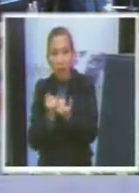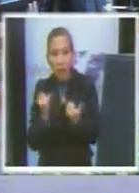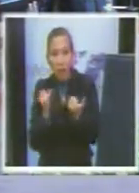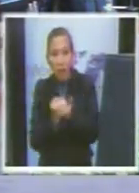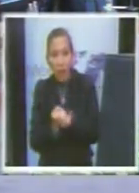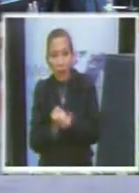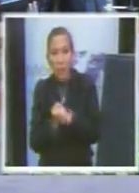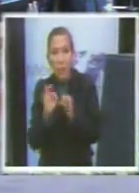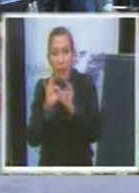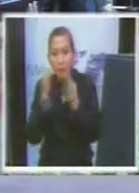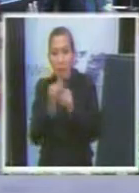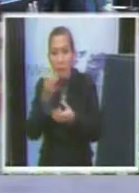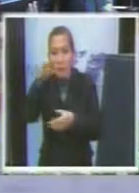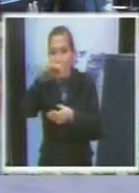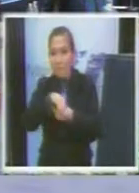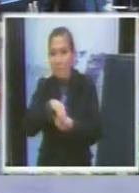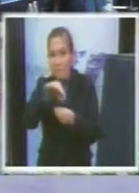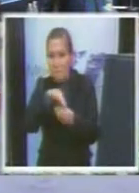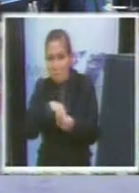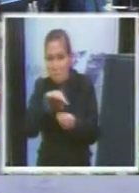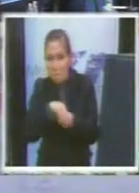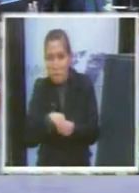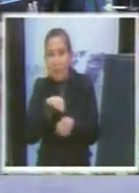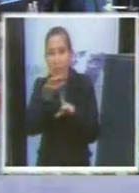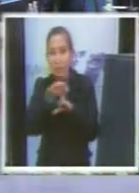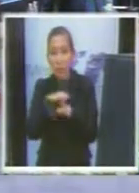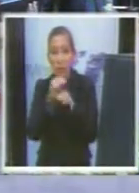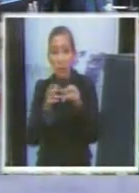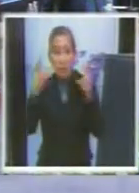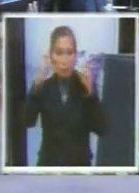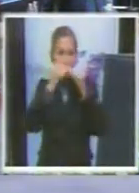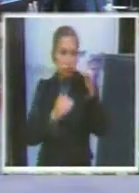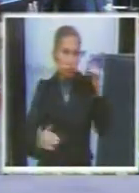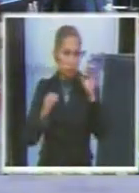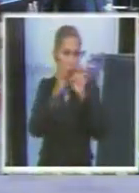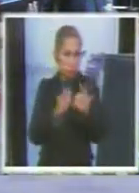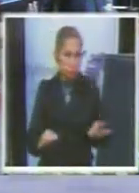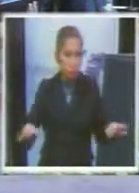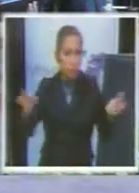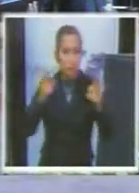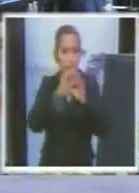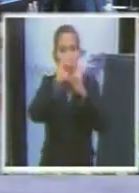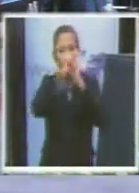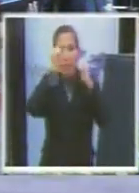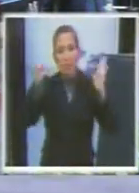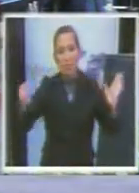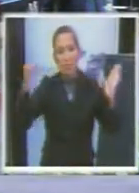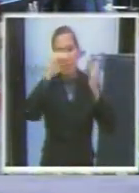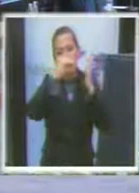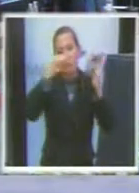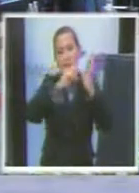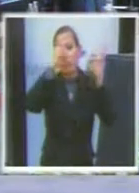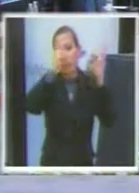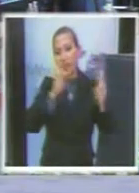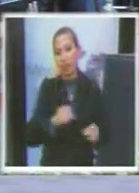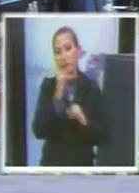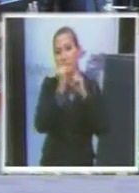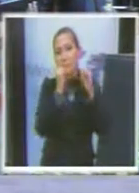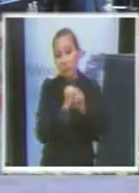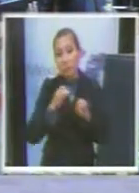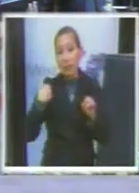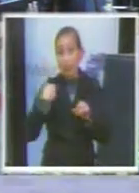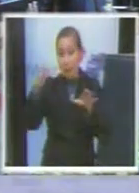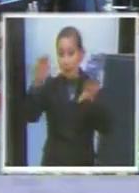en las formas de votar sobre los grandes temas de la agenda internacional, desde el